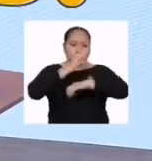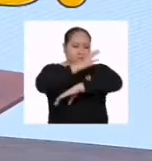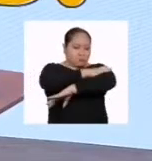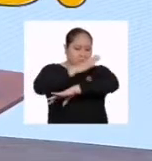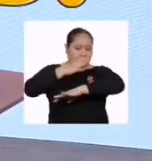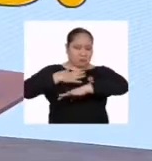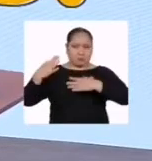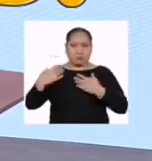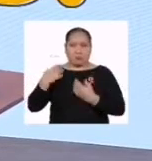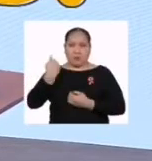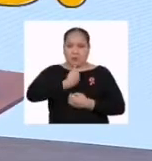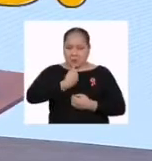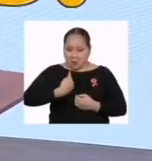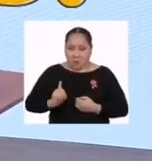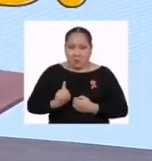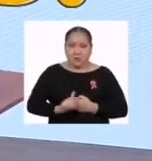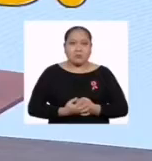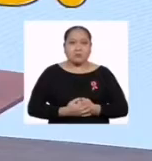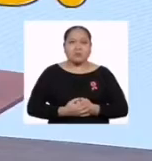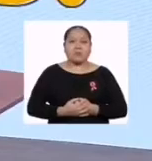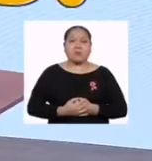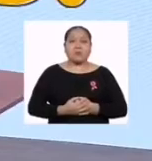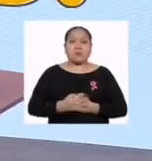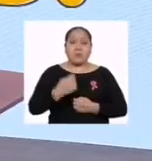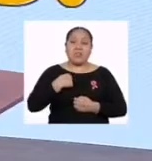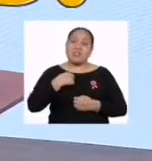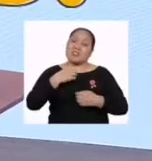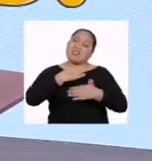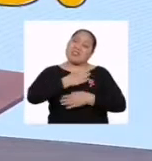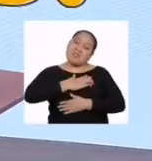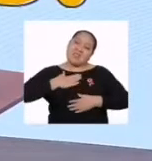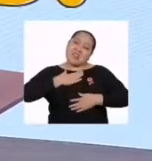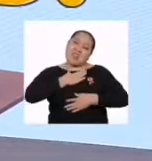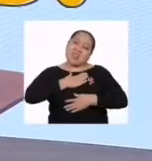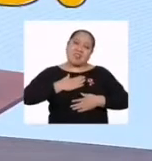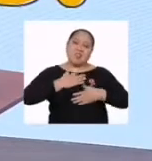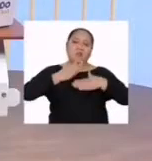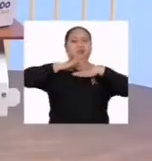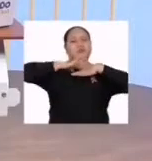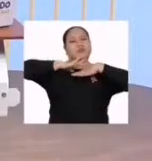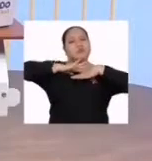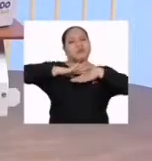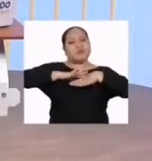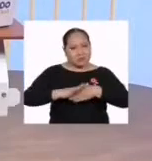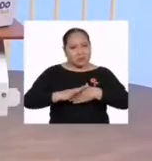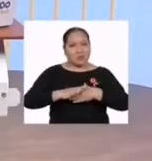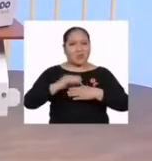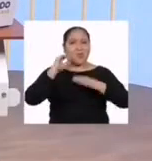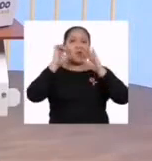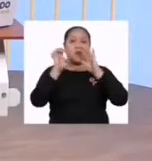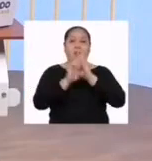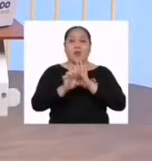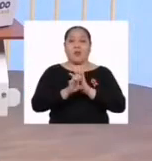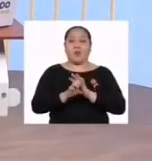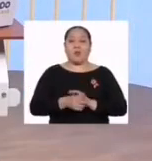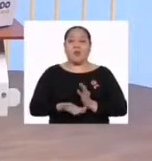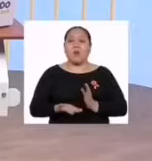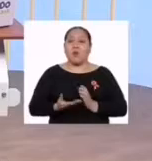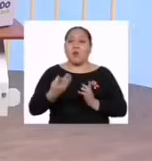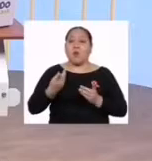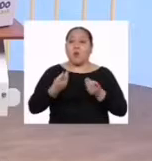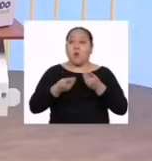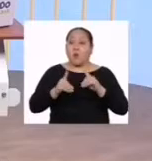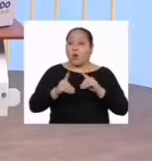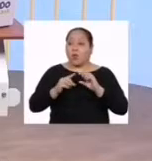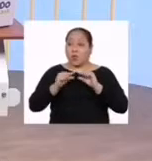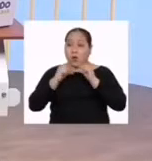parte de nuestro cuerpo. Además de que es muy divertido, nos relaja. Por ejemplo, cuando lo hacemos en grupo,